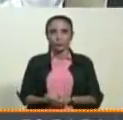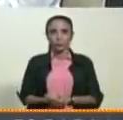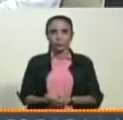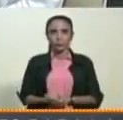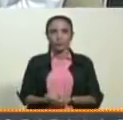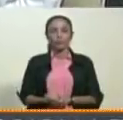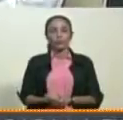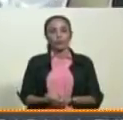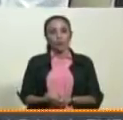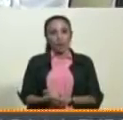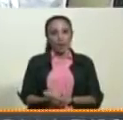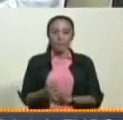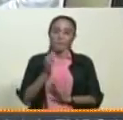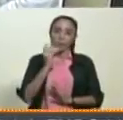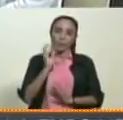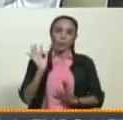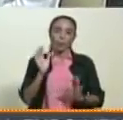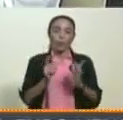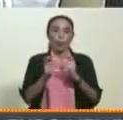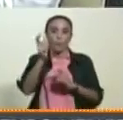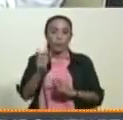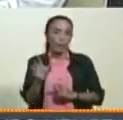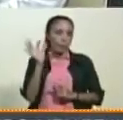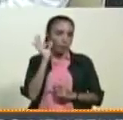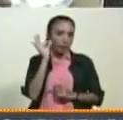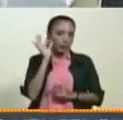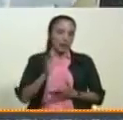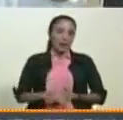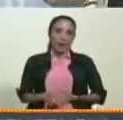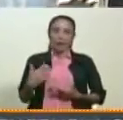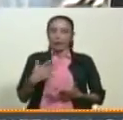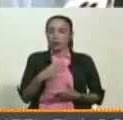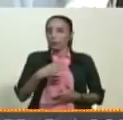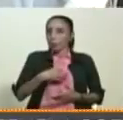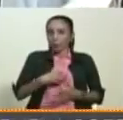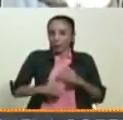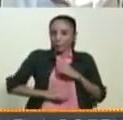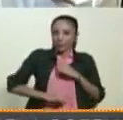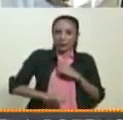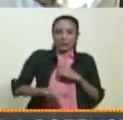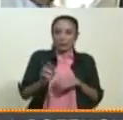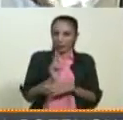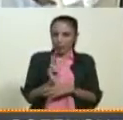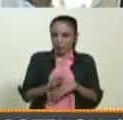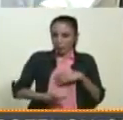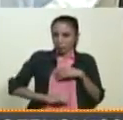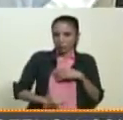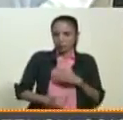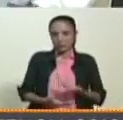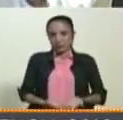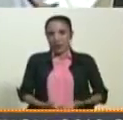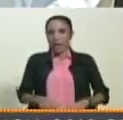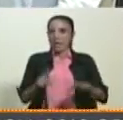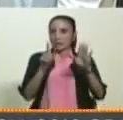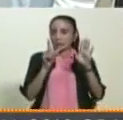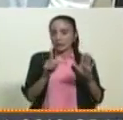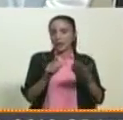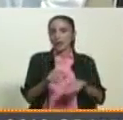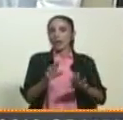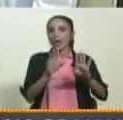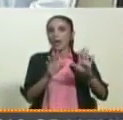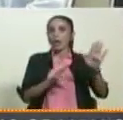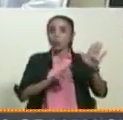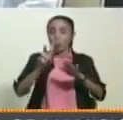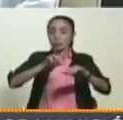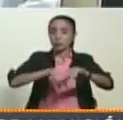Observación, es decir, aquella paciente que no está en trabajo de parto, que tiene una patología, que la podemos tener aquí durante 6, máximo 12 horas para que esté en observación,